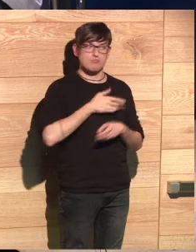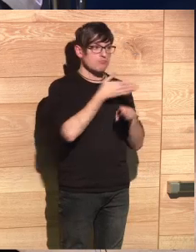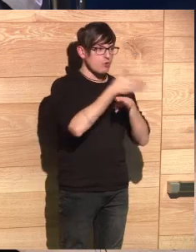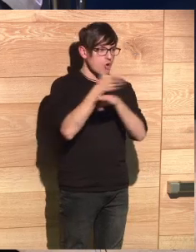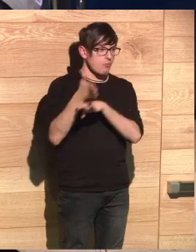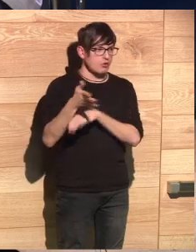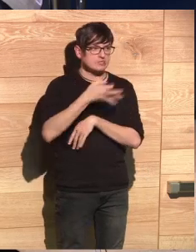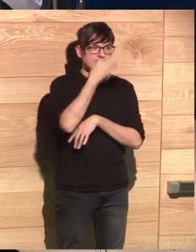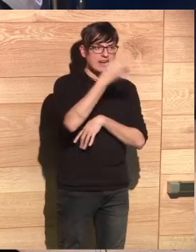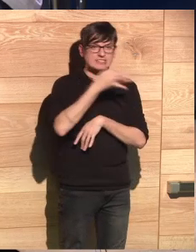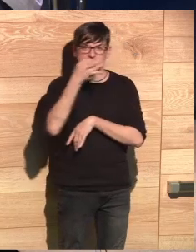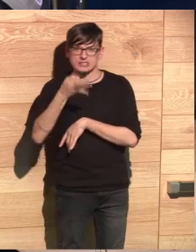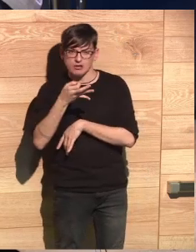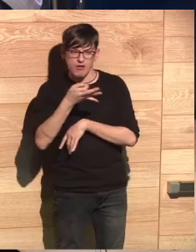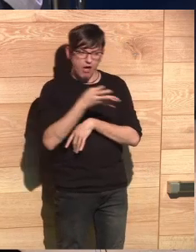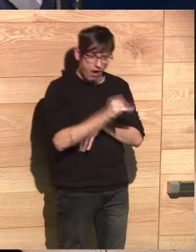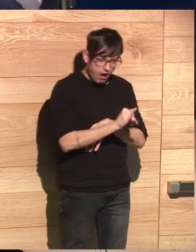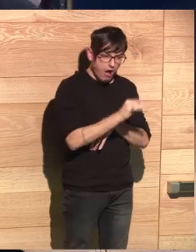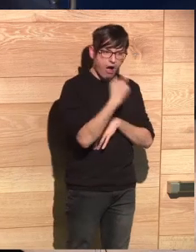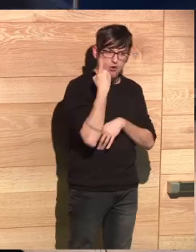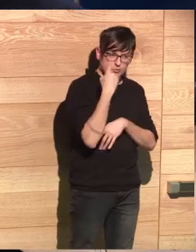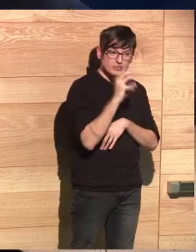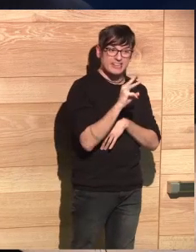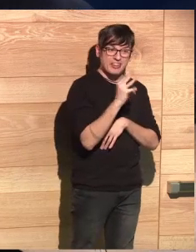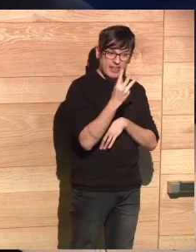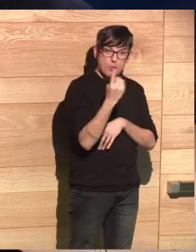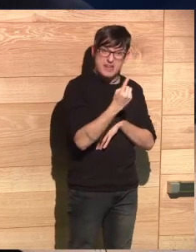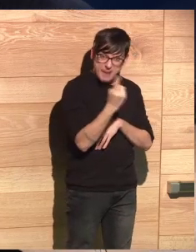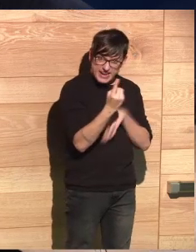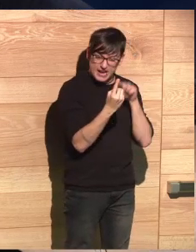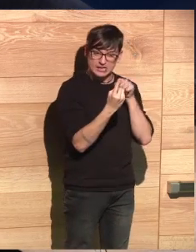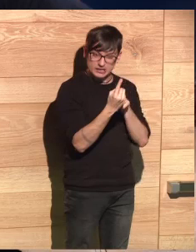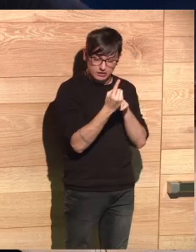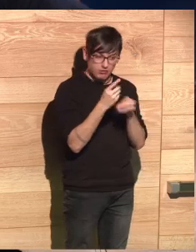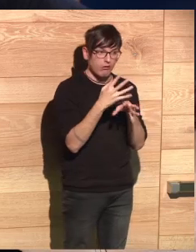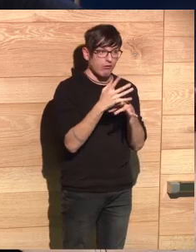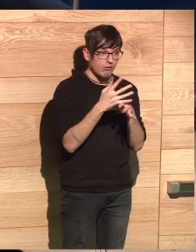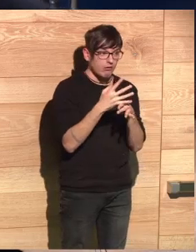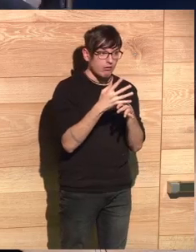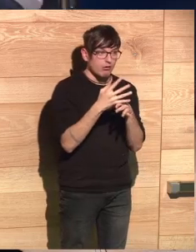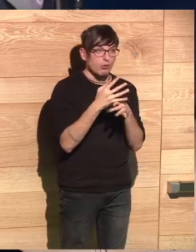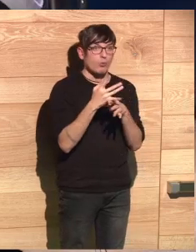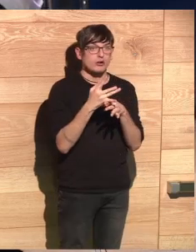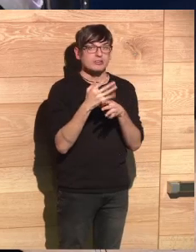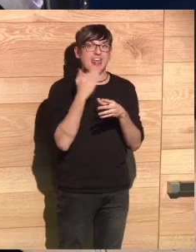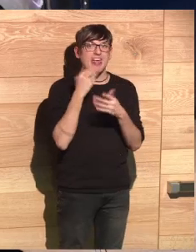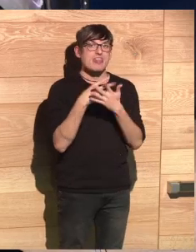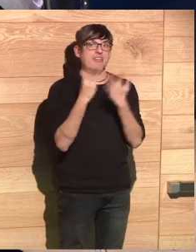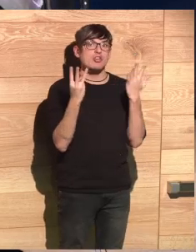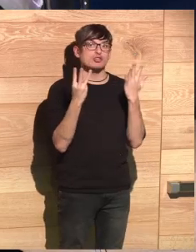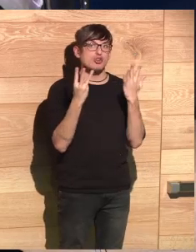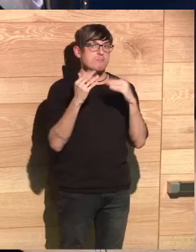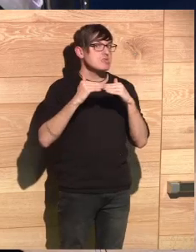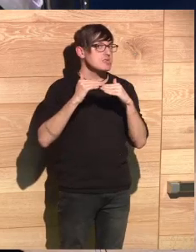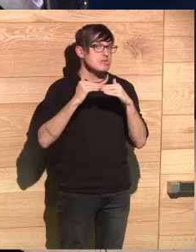esto. Y estoy alumnos de tercero, de primaria, jugando a videojuegos de mayores de 18 años. Y la mitad